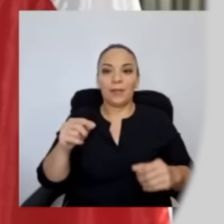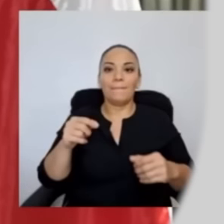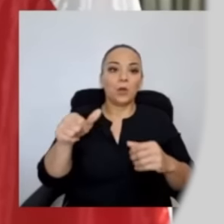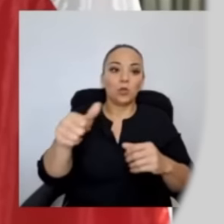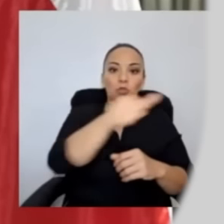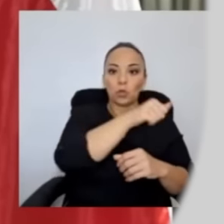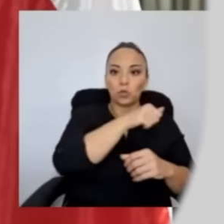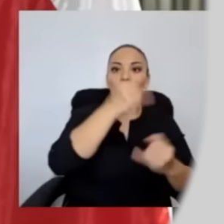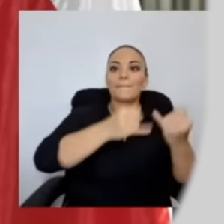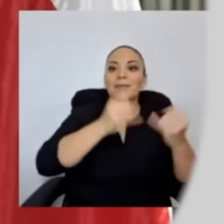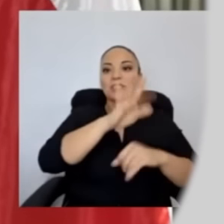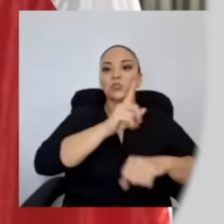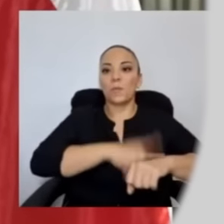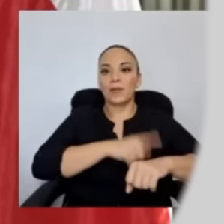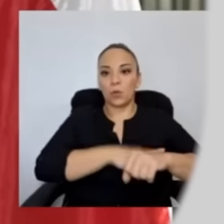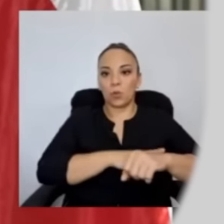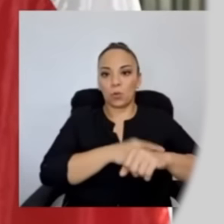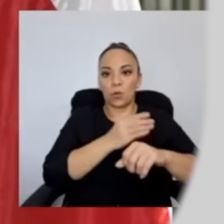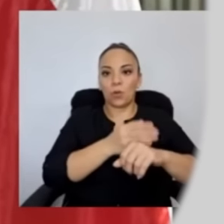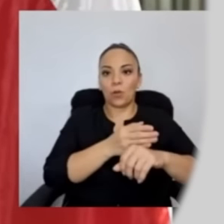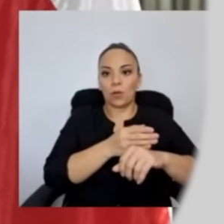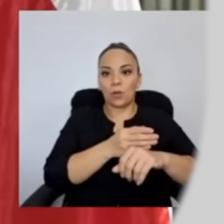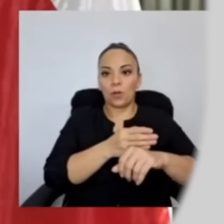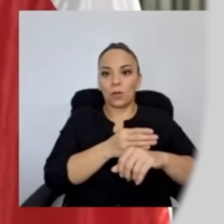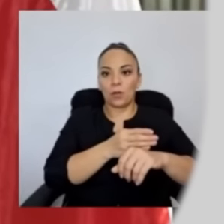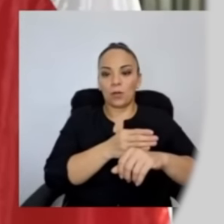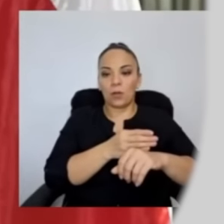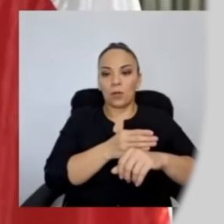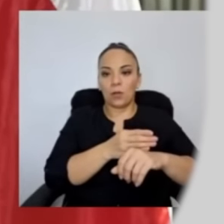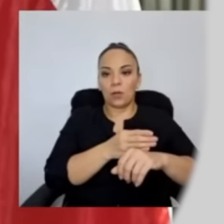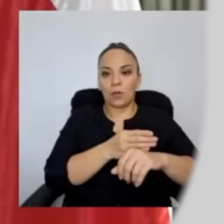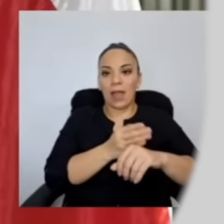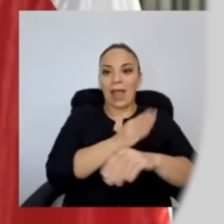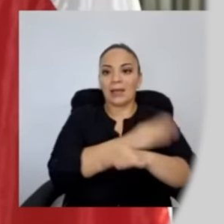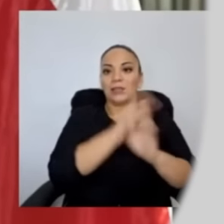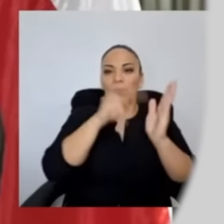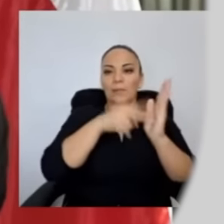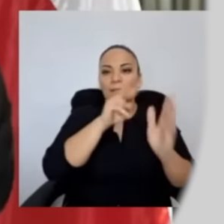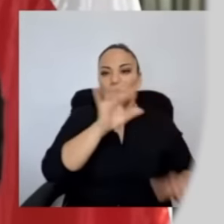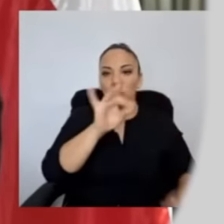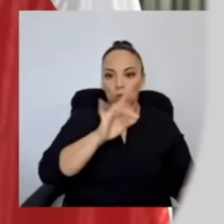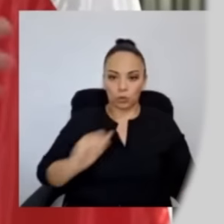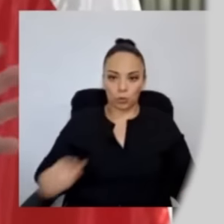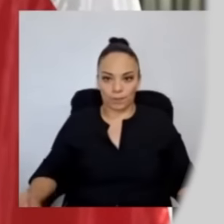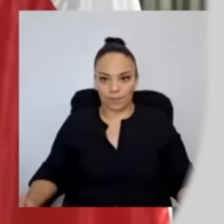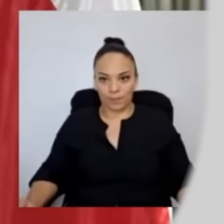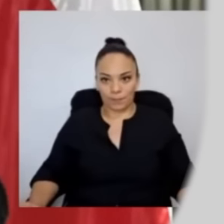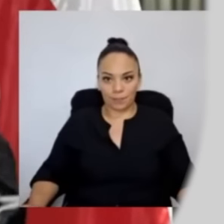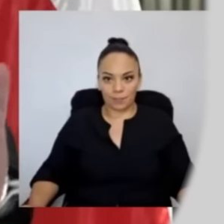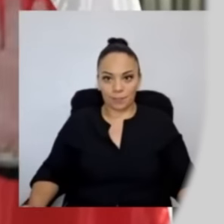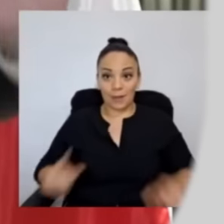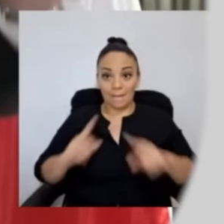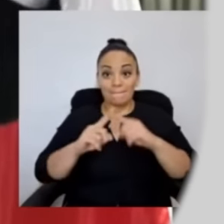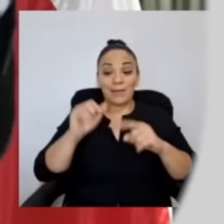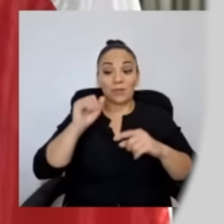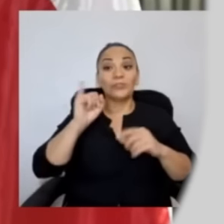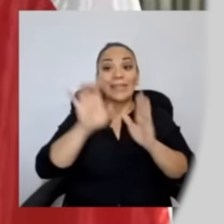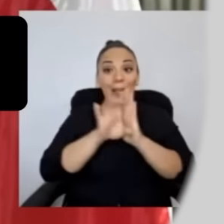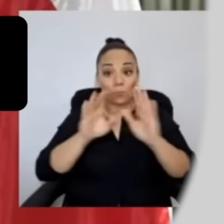periodo antes del 2028. Y si el magistrado viene y dice, yo quiero